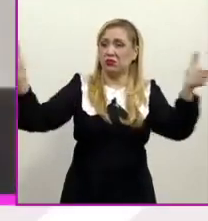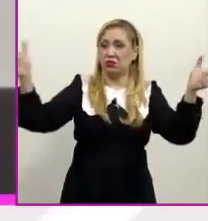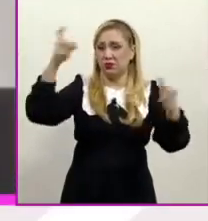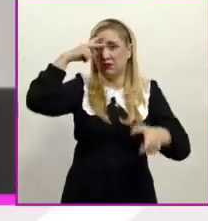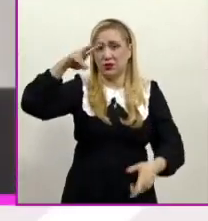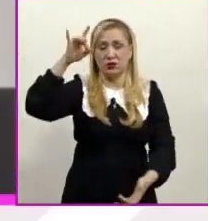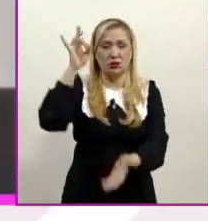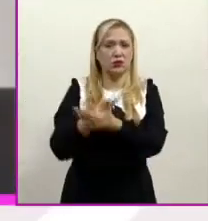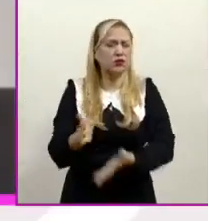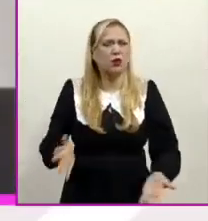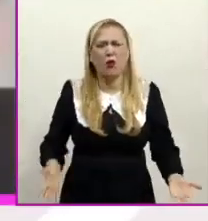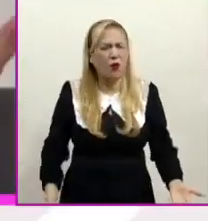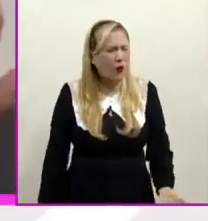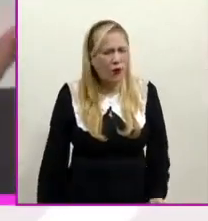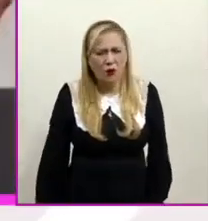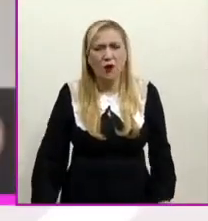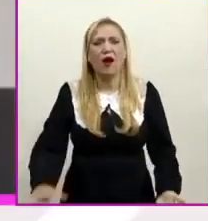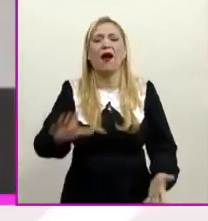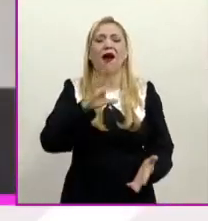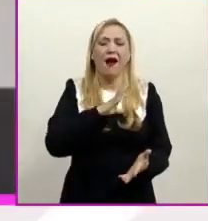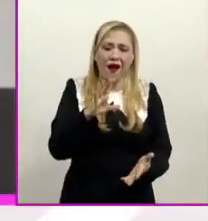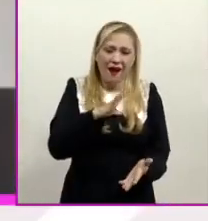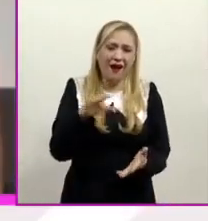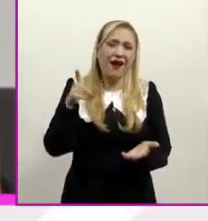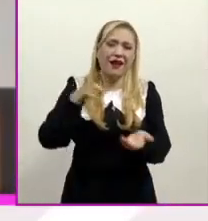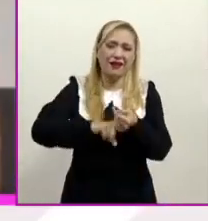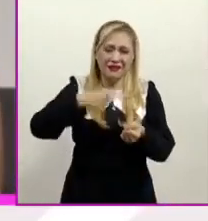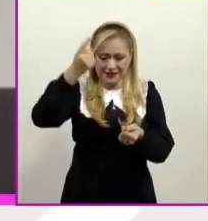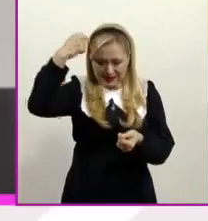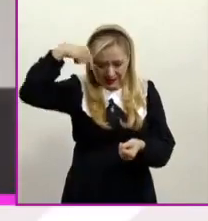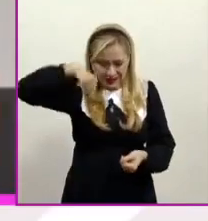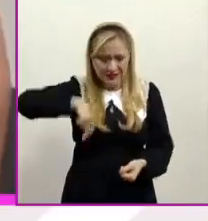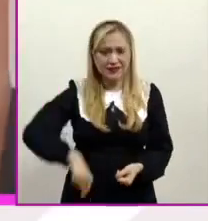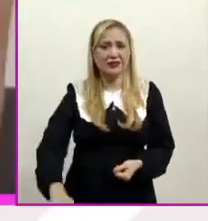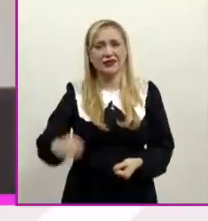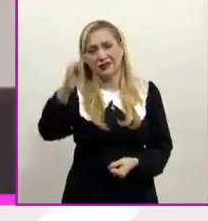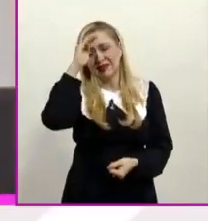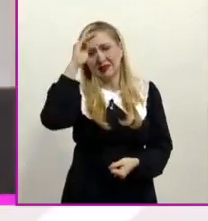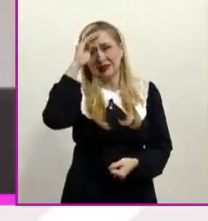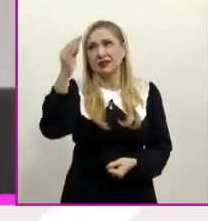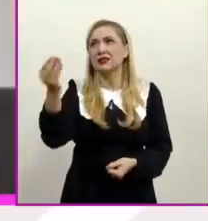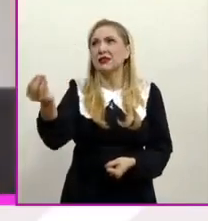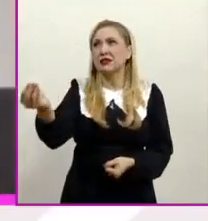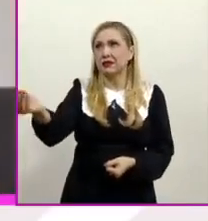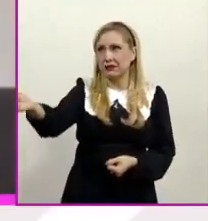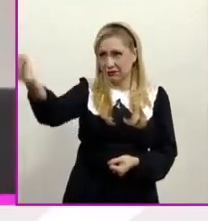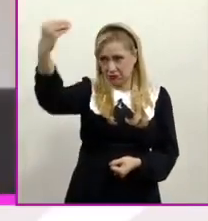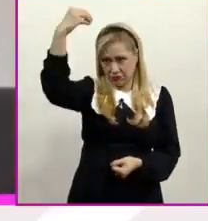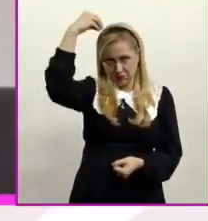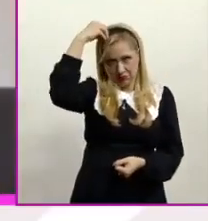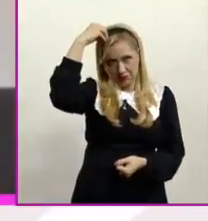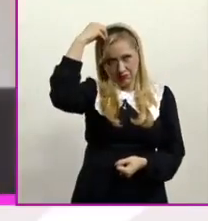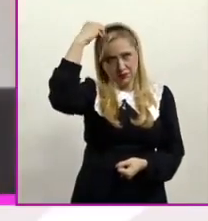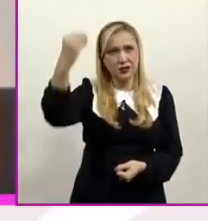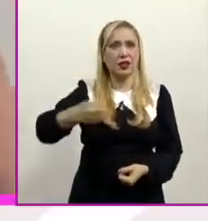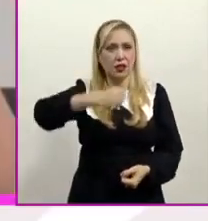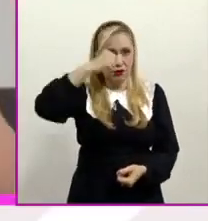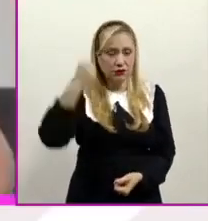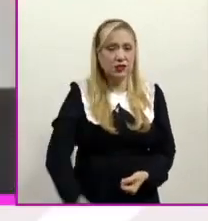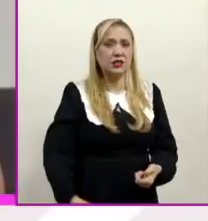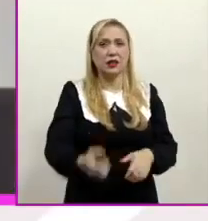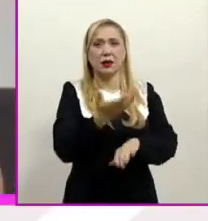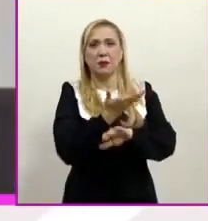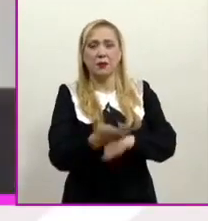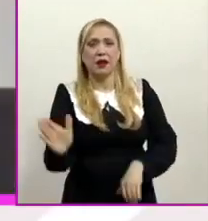que tenemos algo blanqueado, ¿no? Blanqueado desde la perspectiva de la blanquitud, pues, ¿no? Para